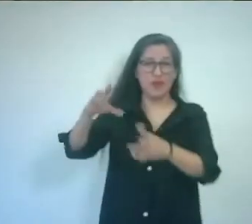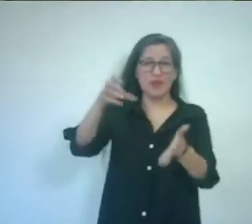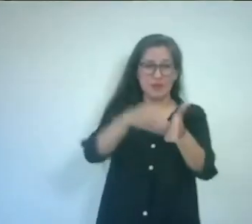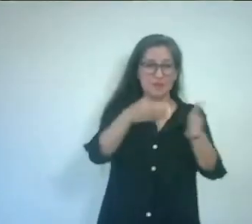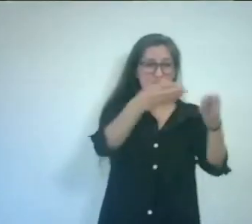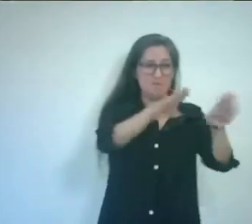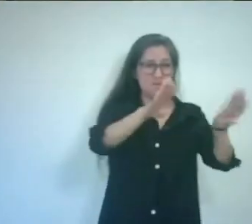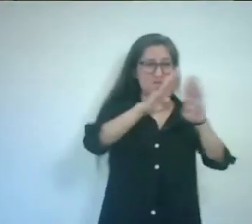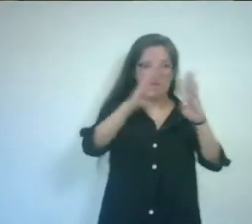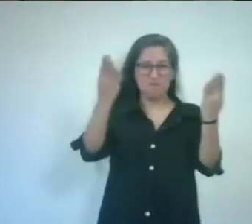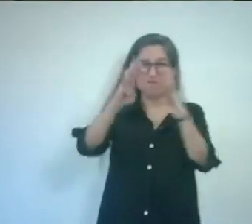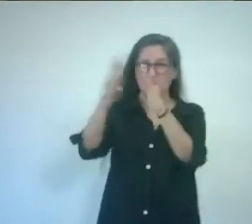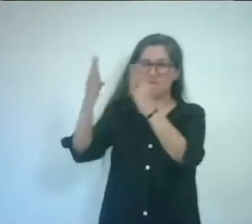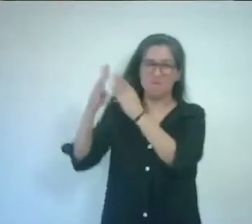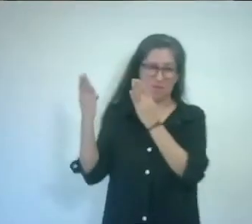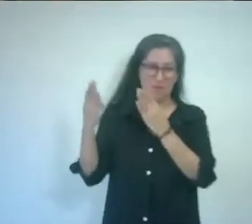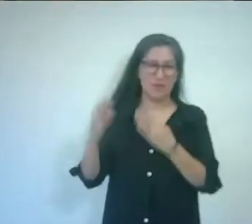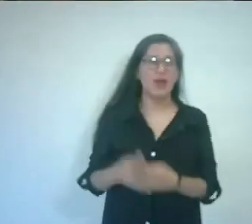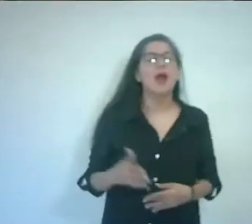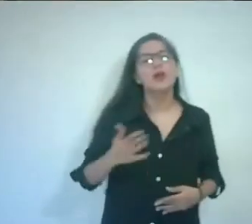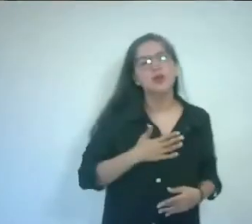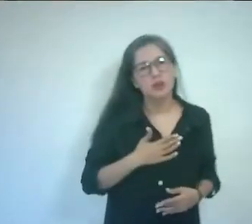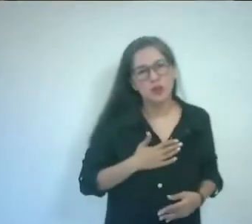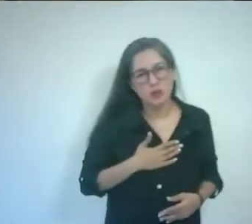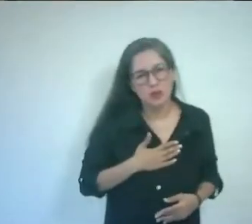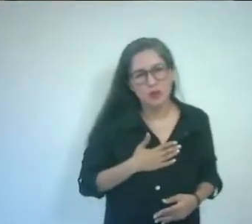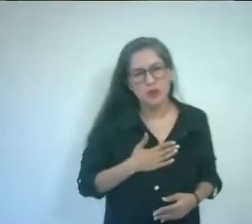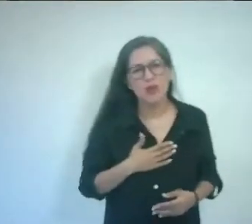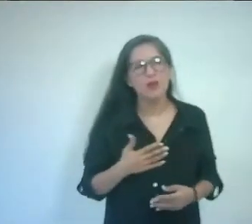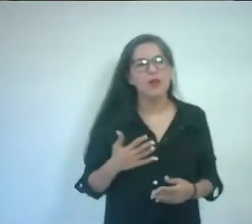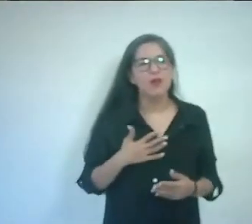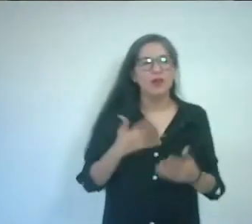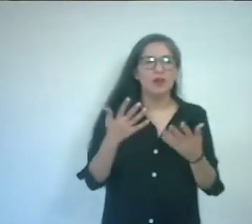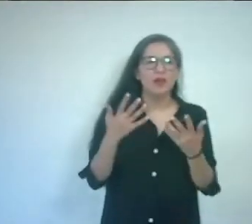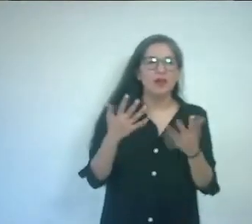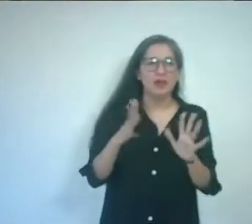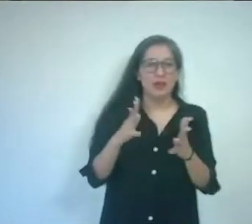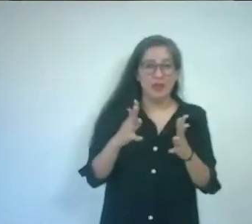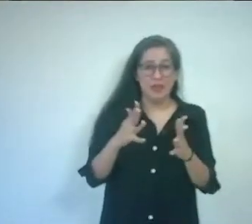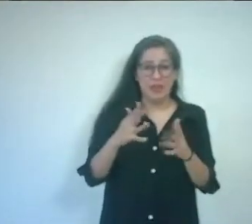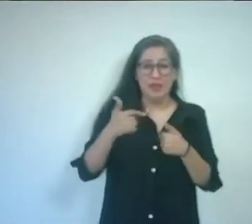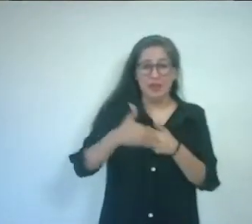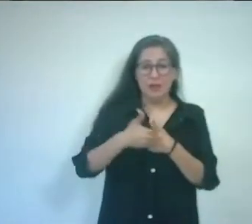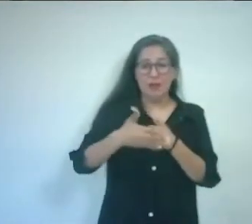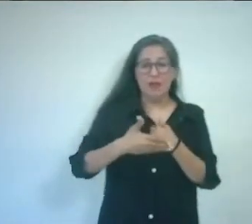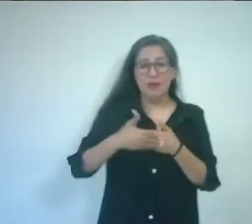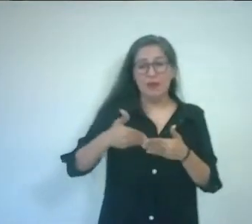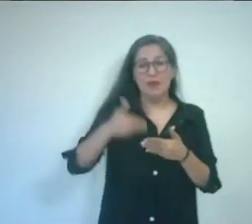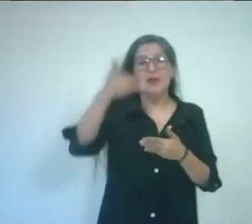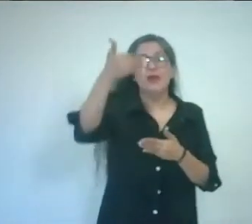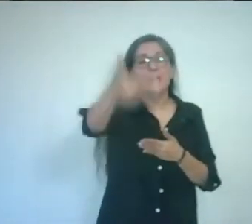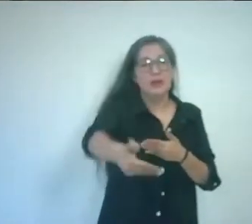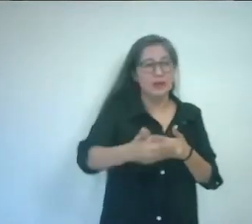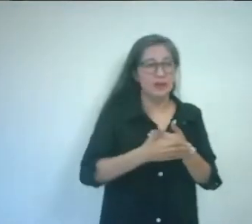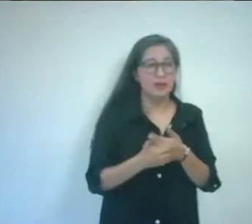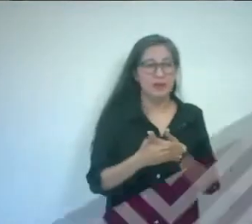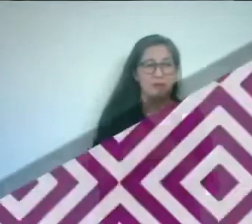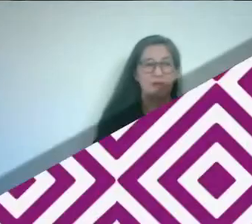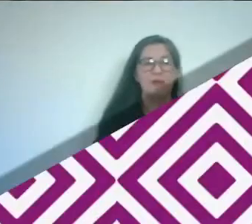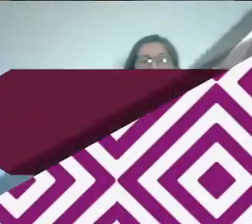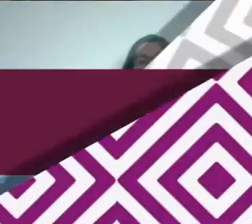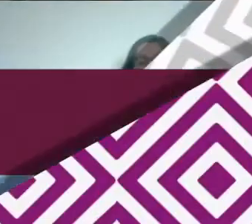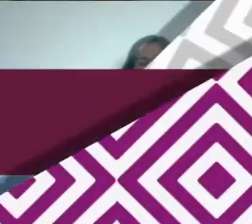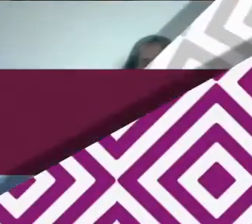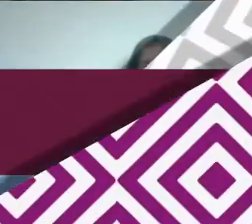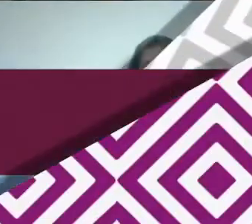por lo menos en el caso particular de su servidor, nos reservemos el aplauso para el siguiente domingo, si es que llegamos en